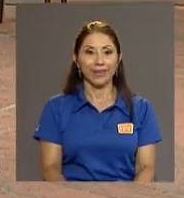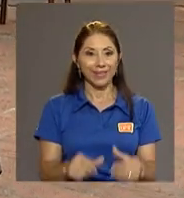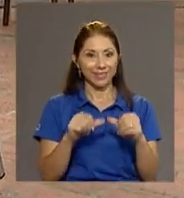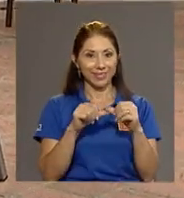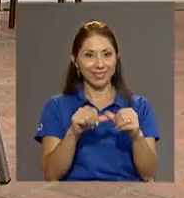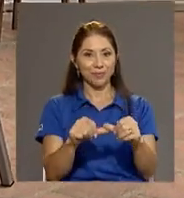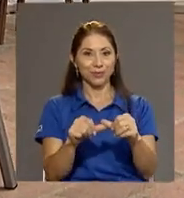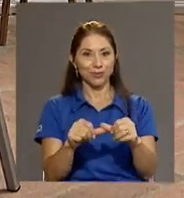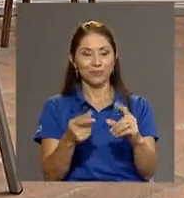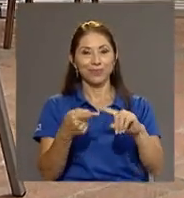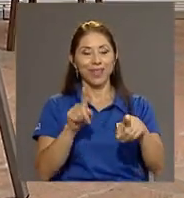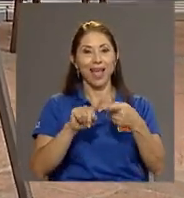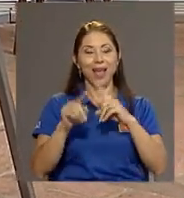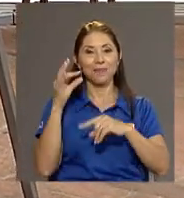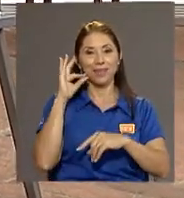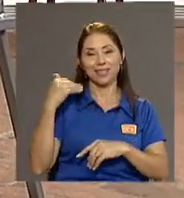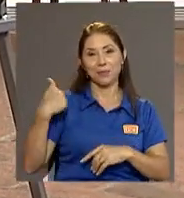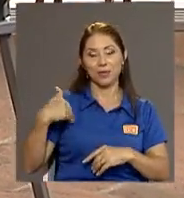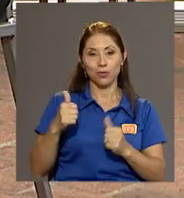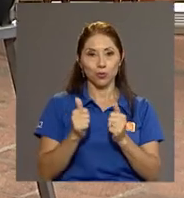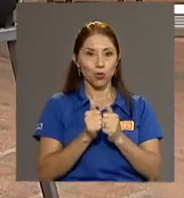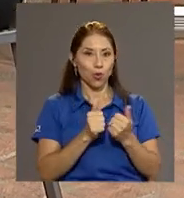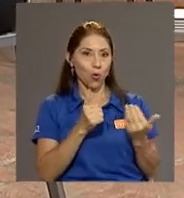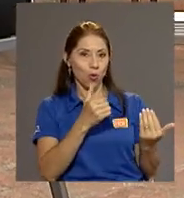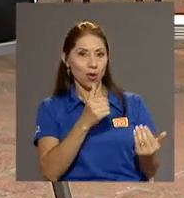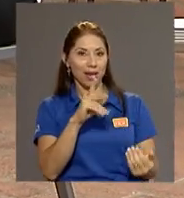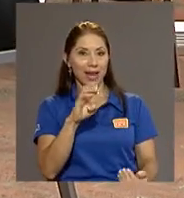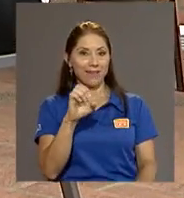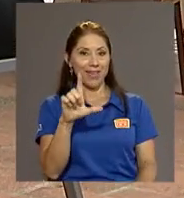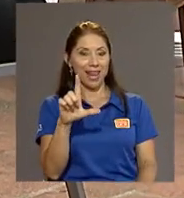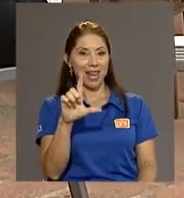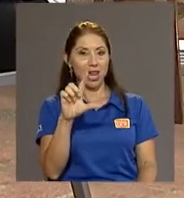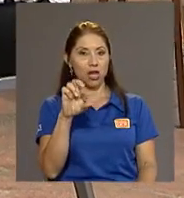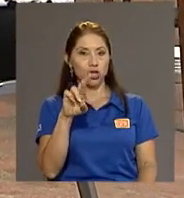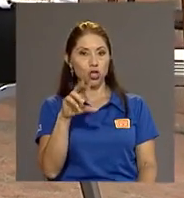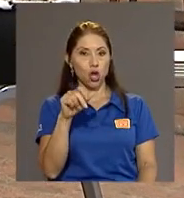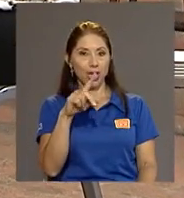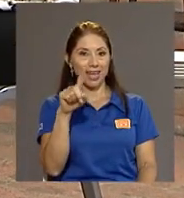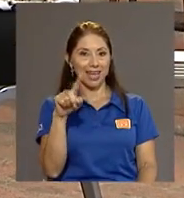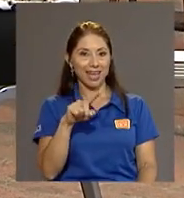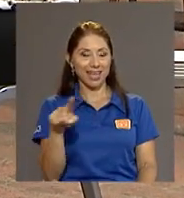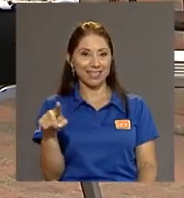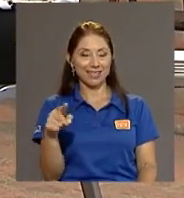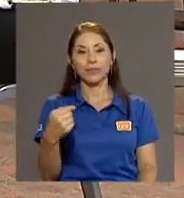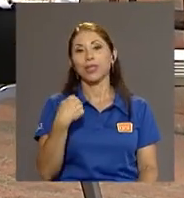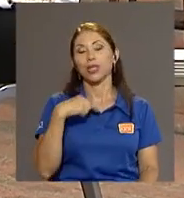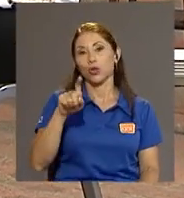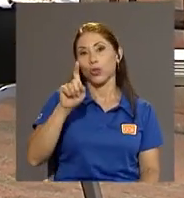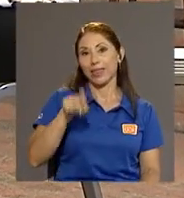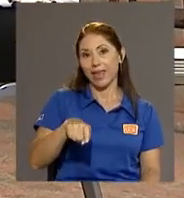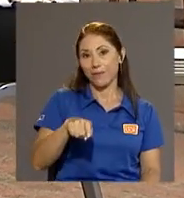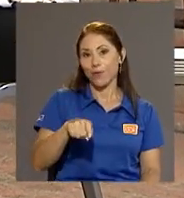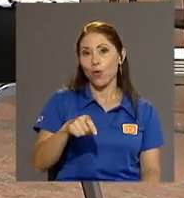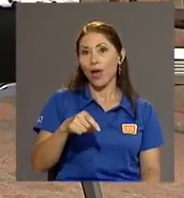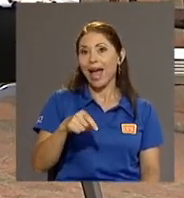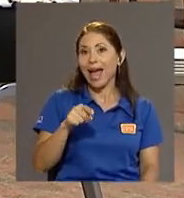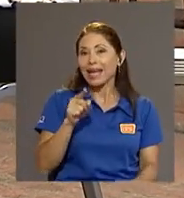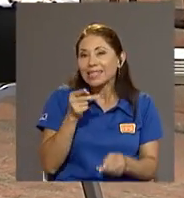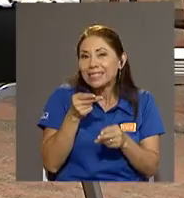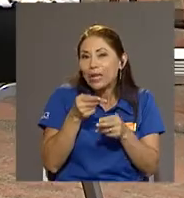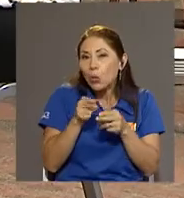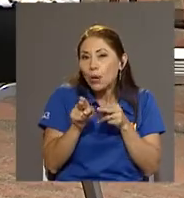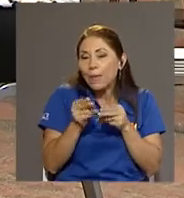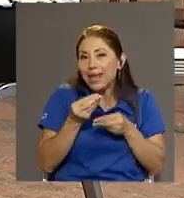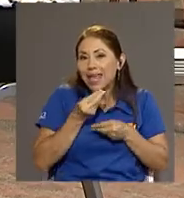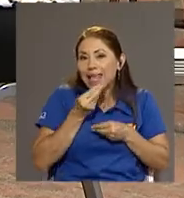Regresamos, amigas y amigos, con doña Claribel Rodríguez, y yo tengo que hacer una pequeña confesión. De